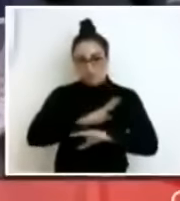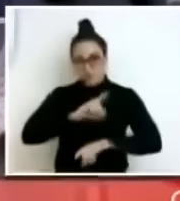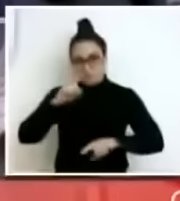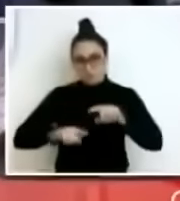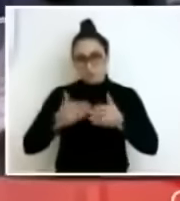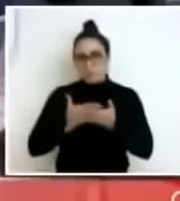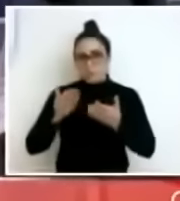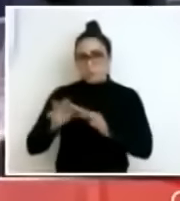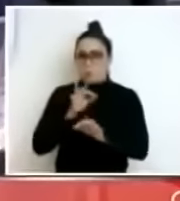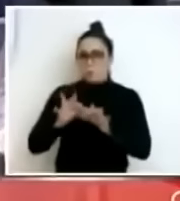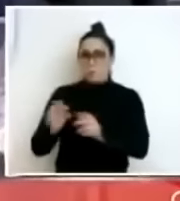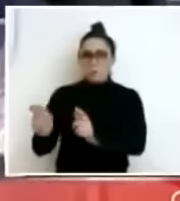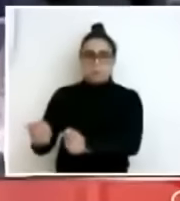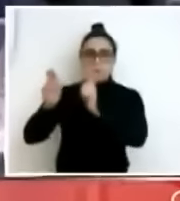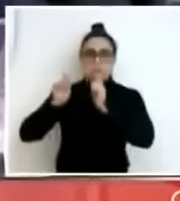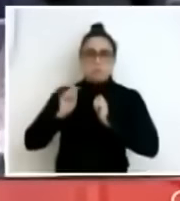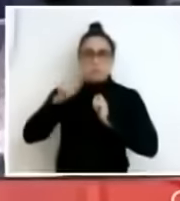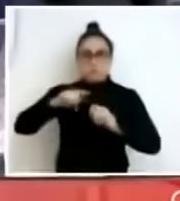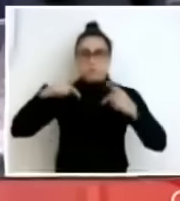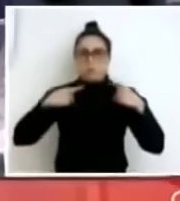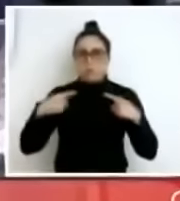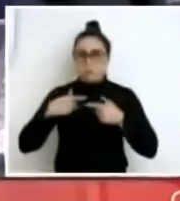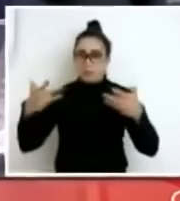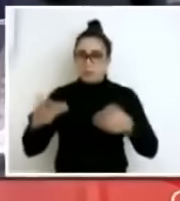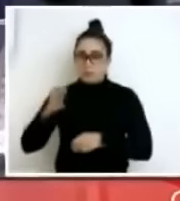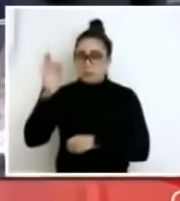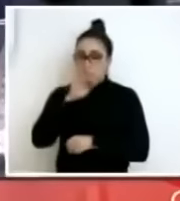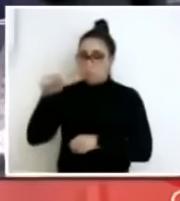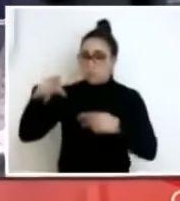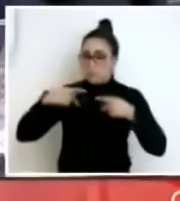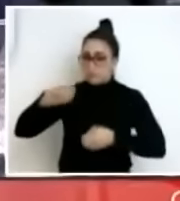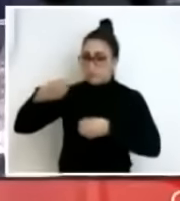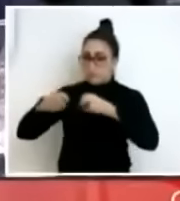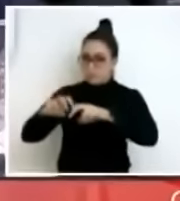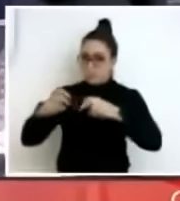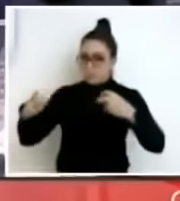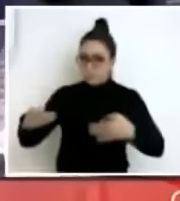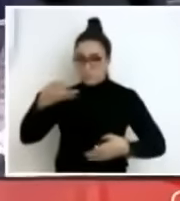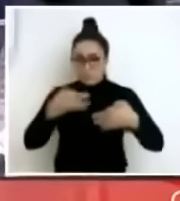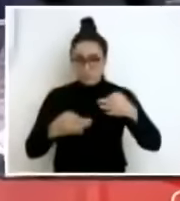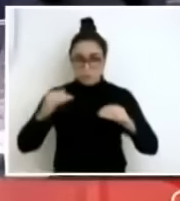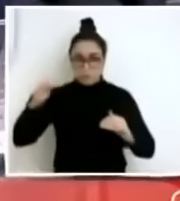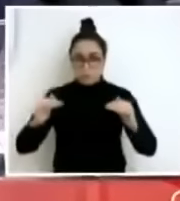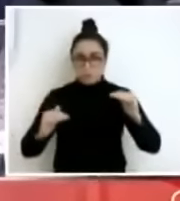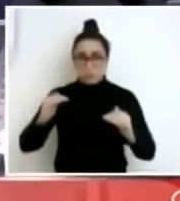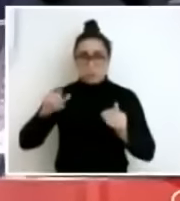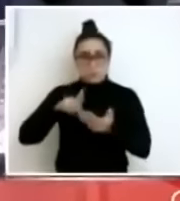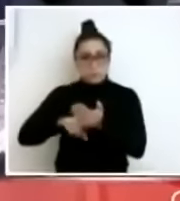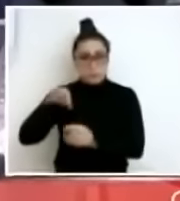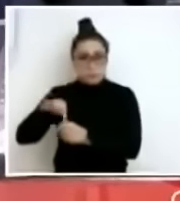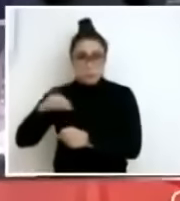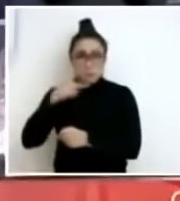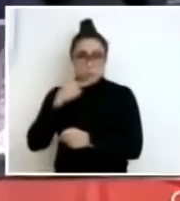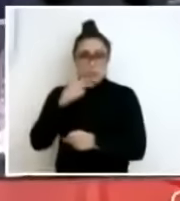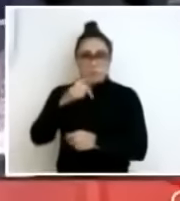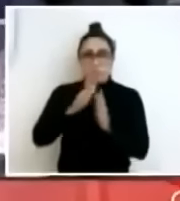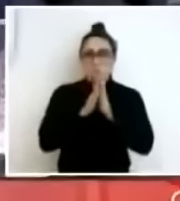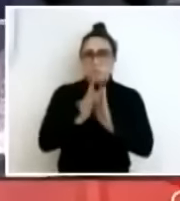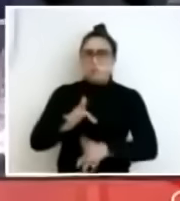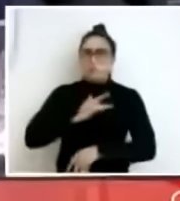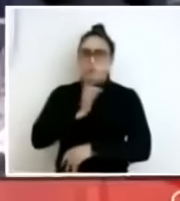del soberano si las Cortes y tribunales se vota no se debe temer a que el pueblo en